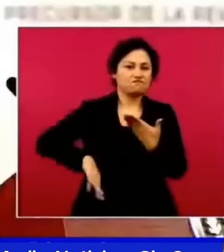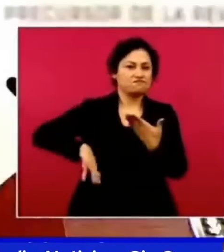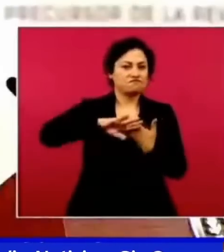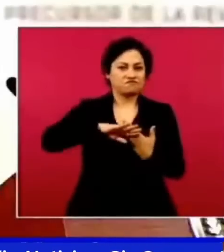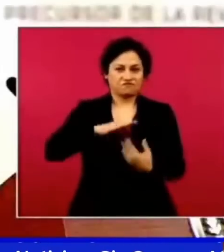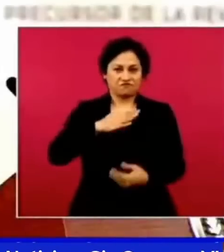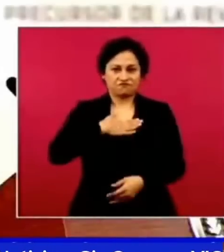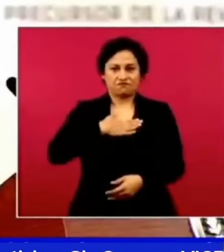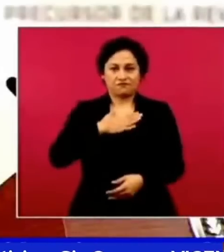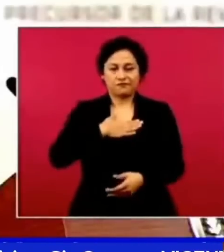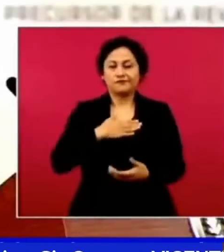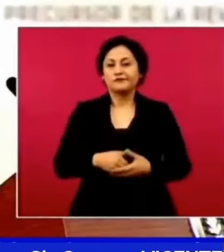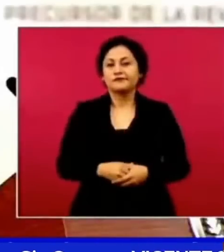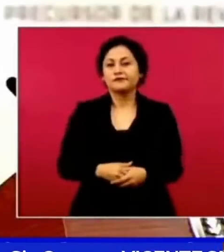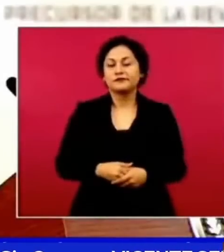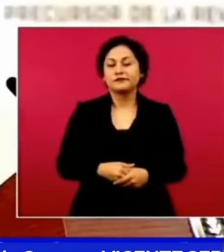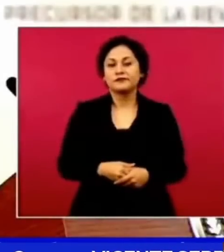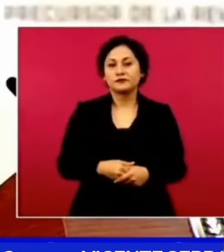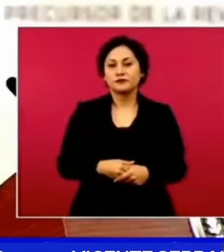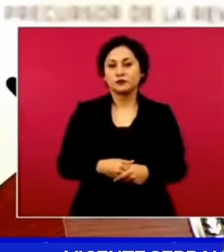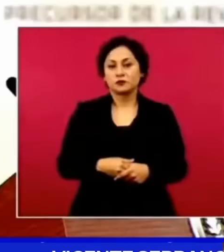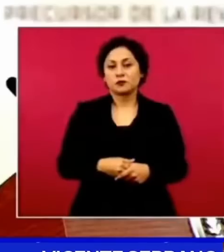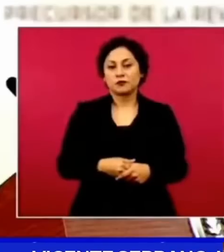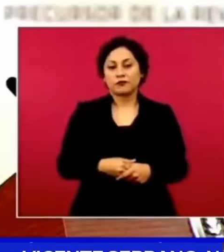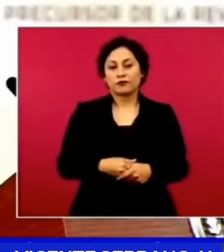En ese entonces,